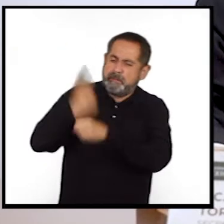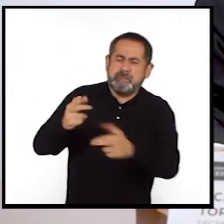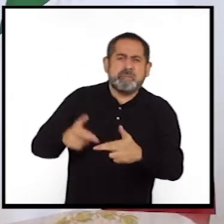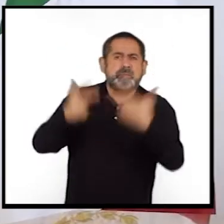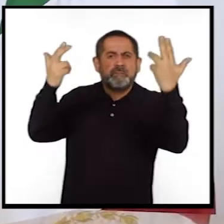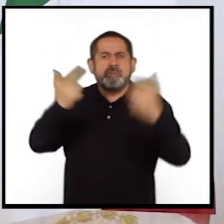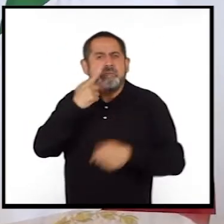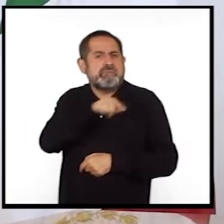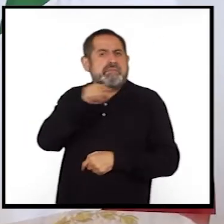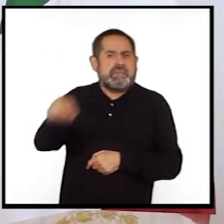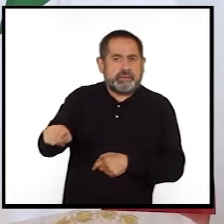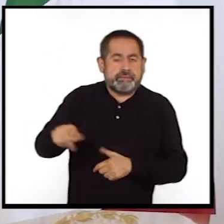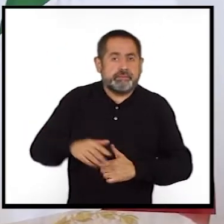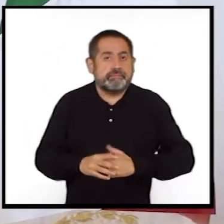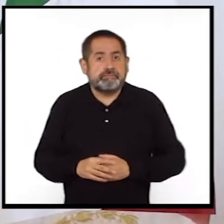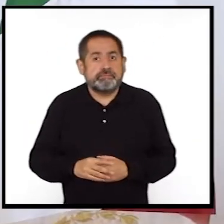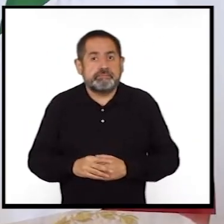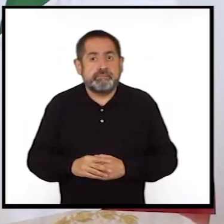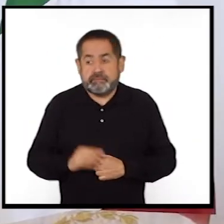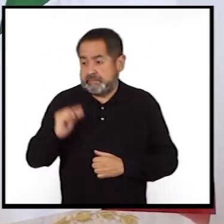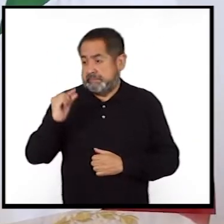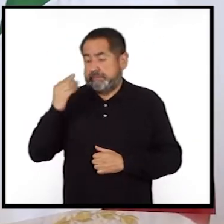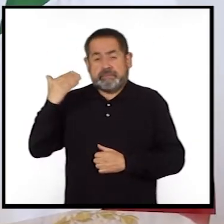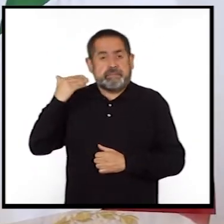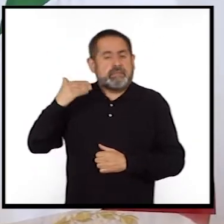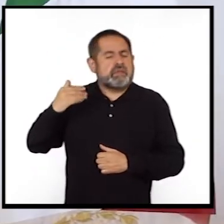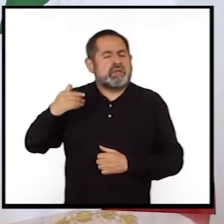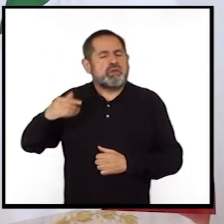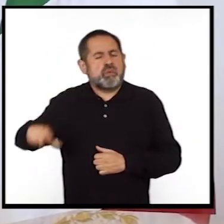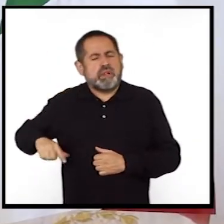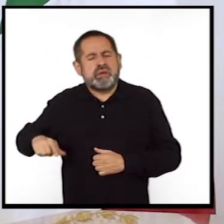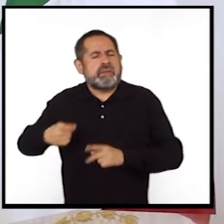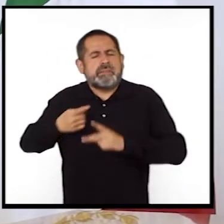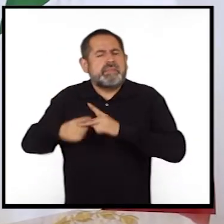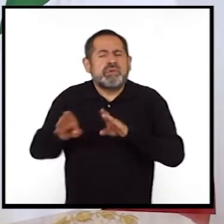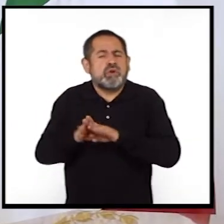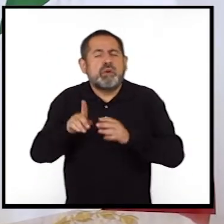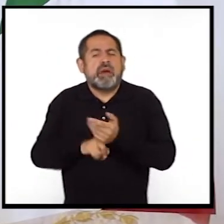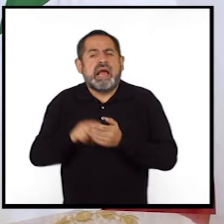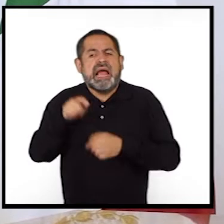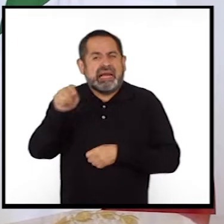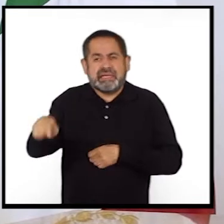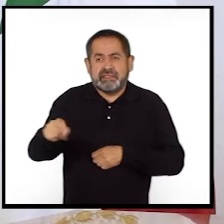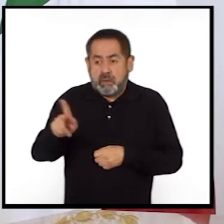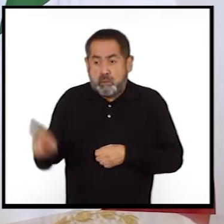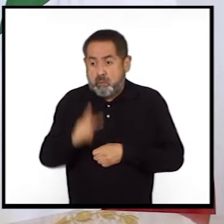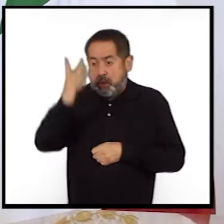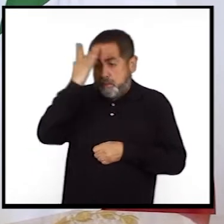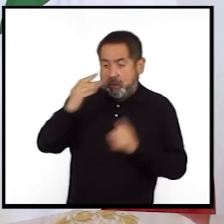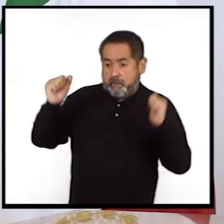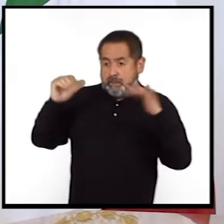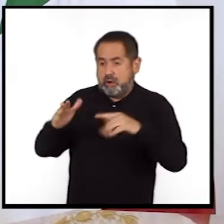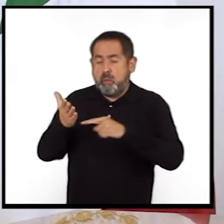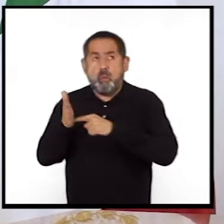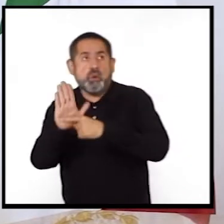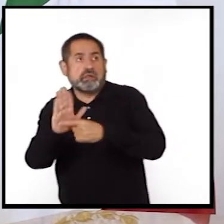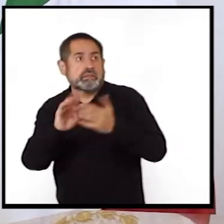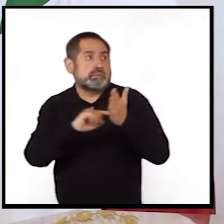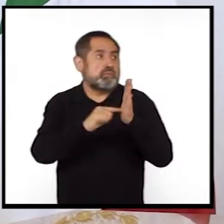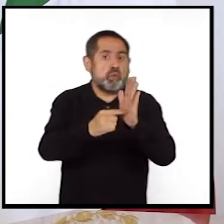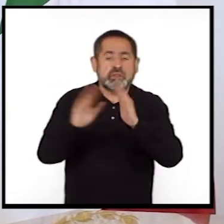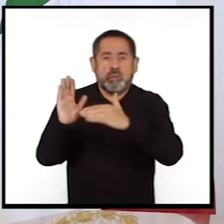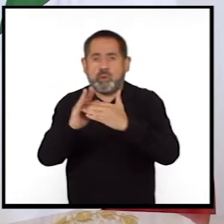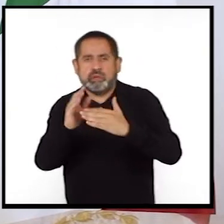mundo. Al inicio de la actual administración, la Feria de Pueblos Mágicos se elevó